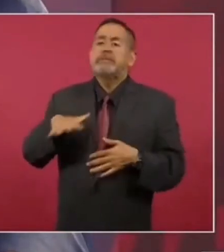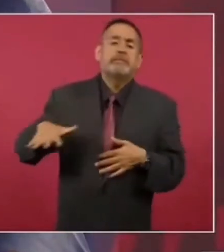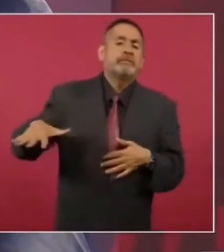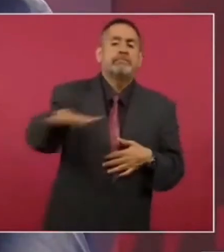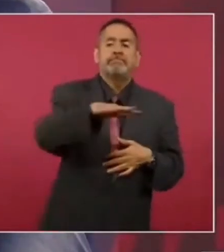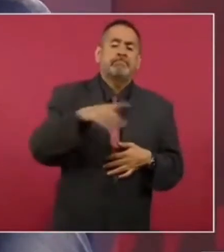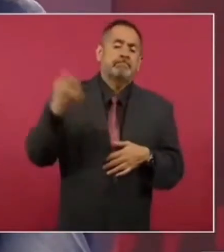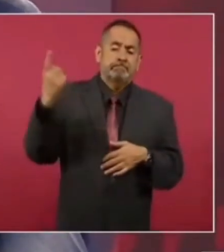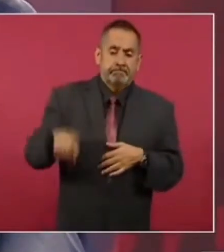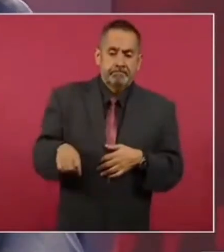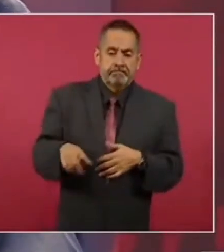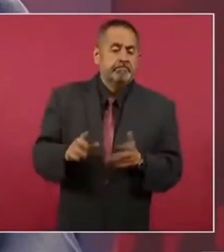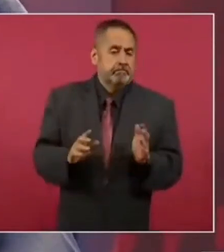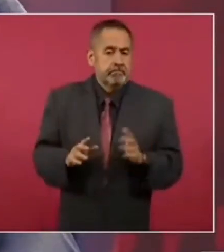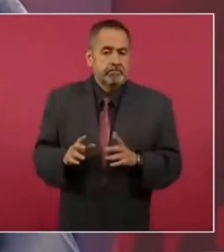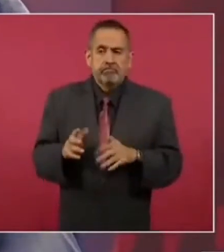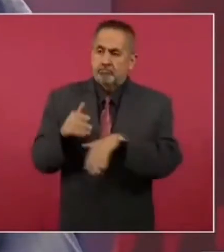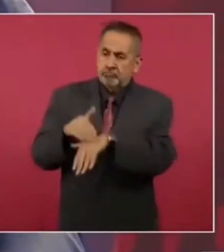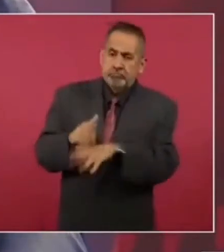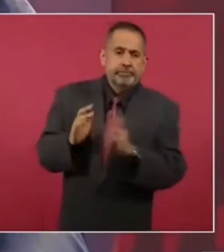Y claro que no les gusta